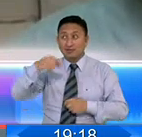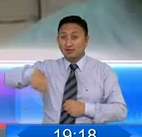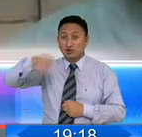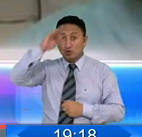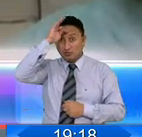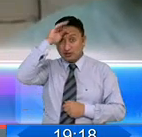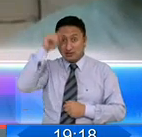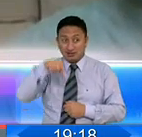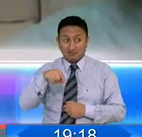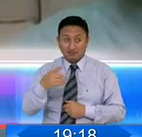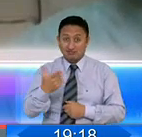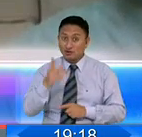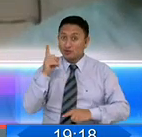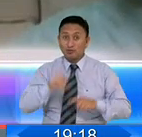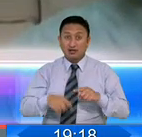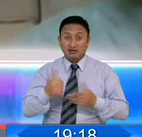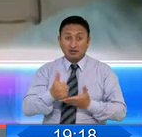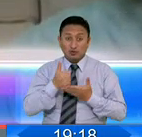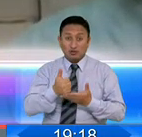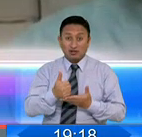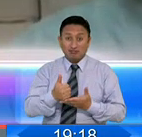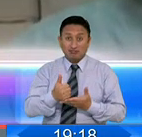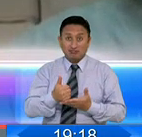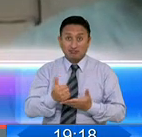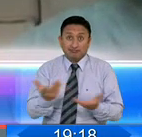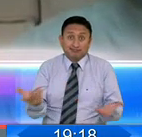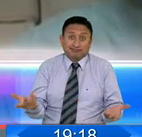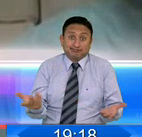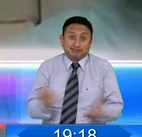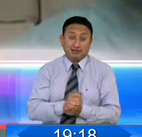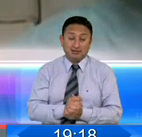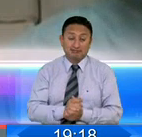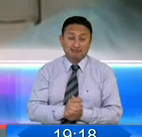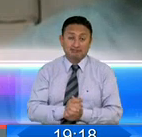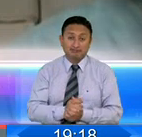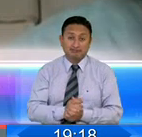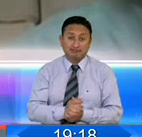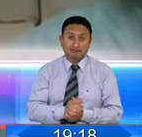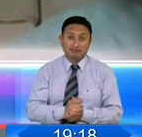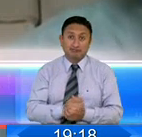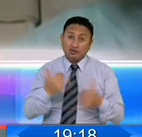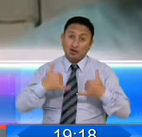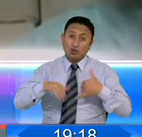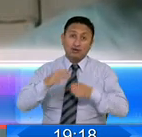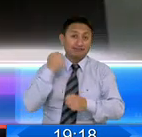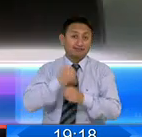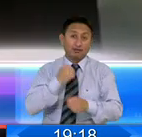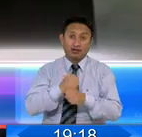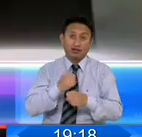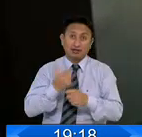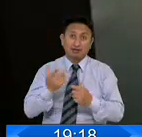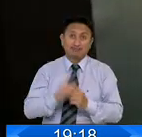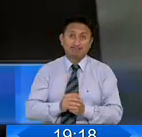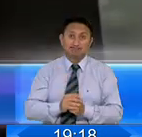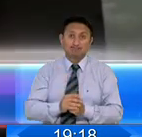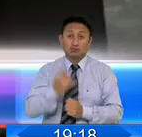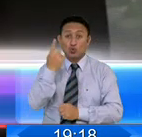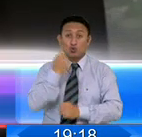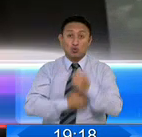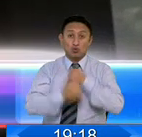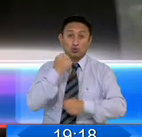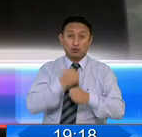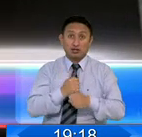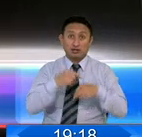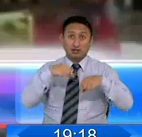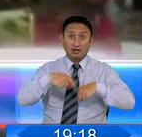en contra también, pero es lo que tenemos, ¿no? O sea, estamos saliendo al campo igual con todo lo que tenemos. En menos de un año, el coronavirus deja